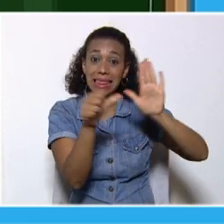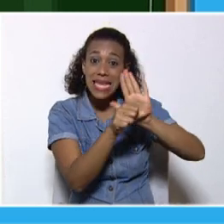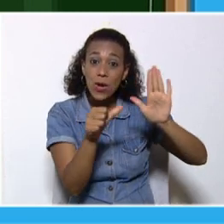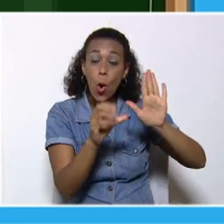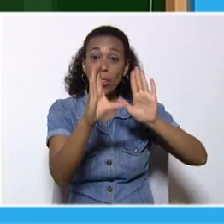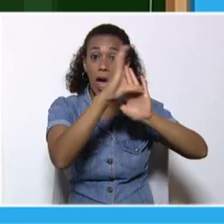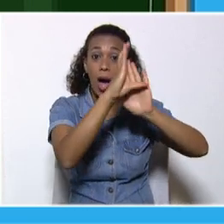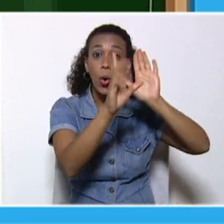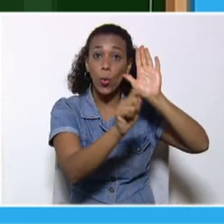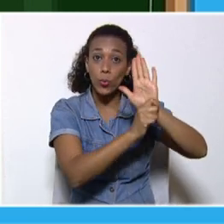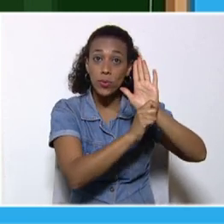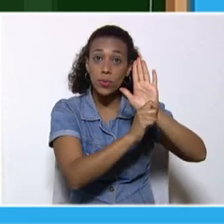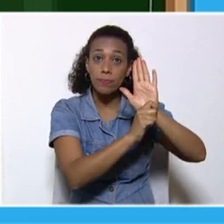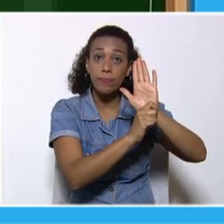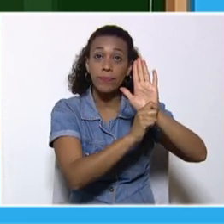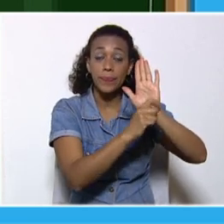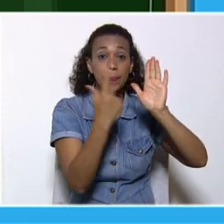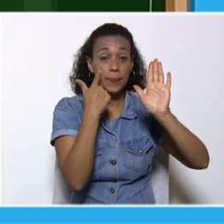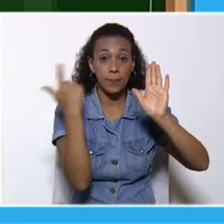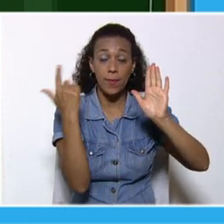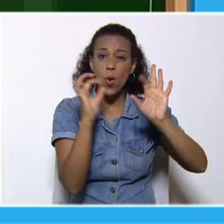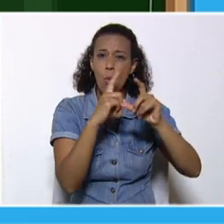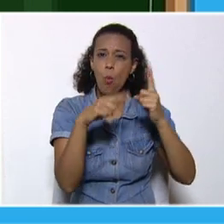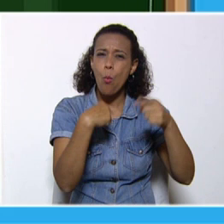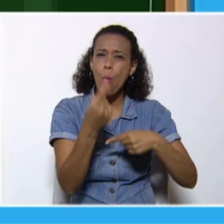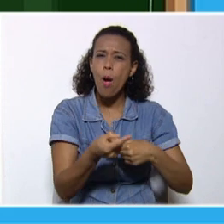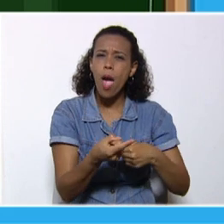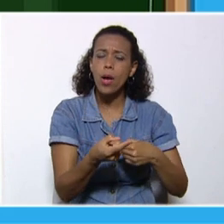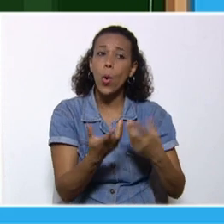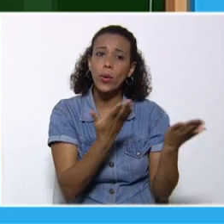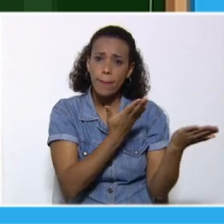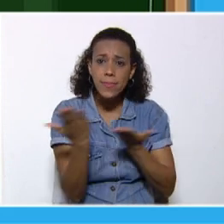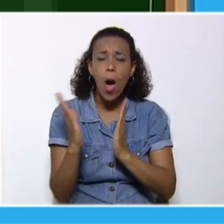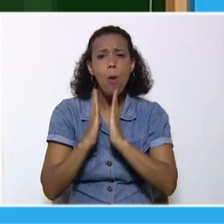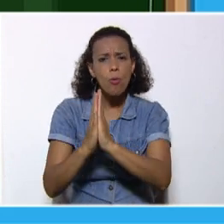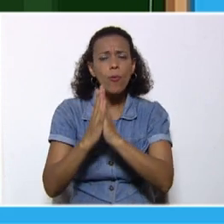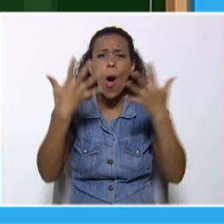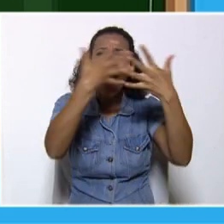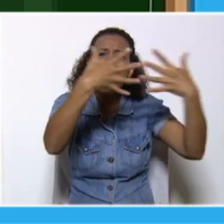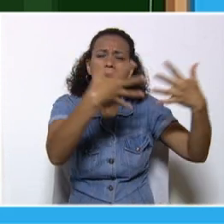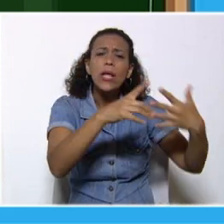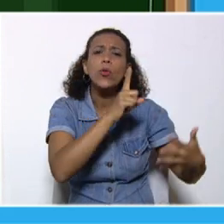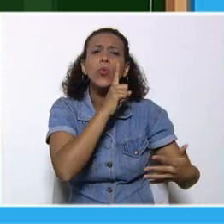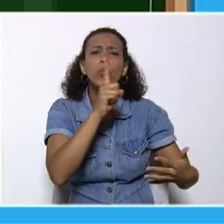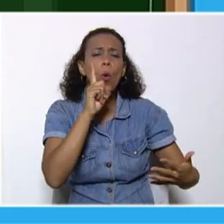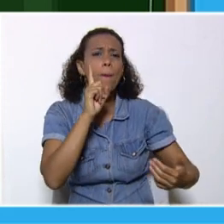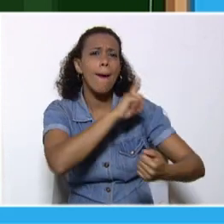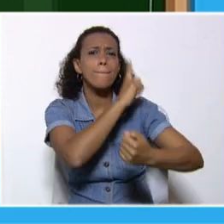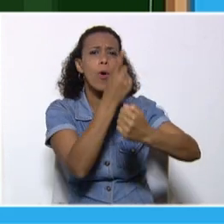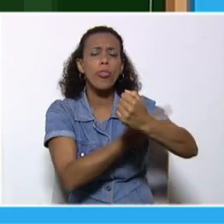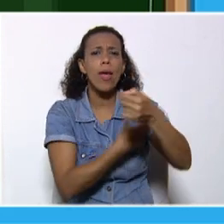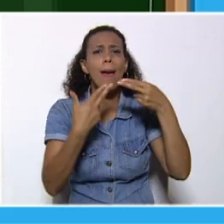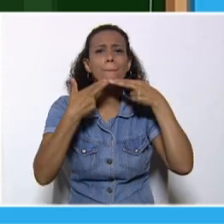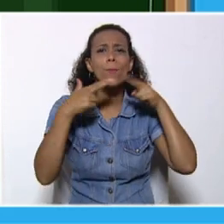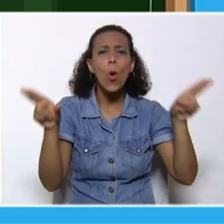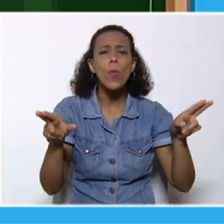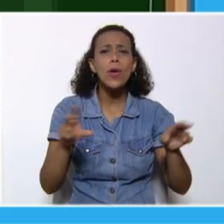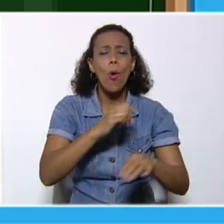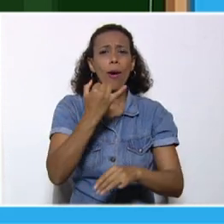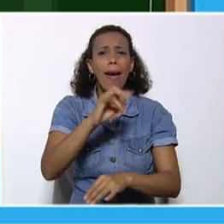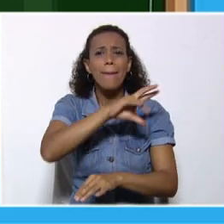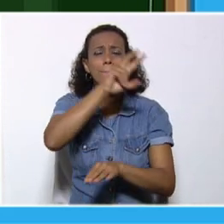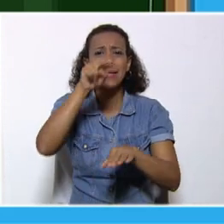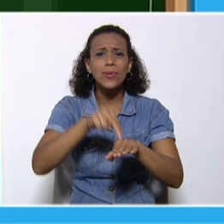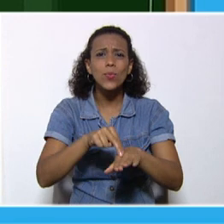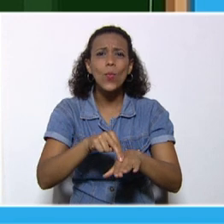de la Constitución de la República Bolivariana de Venezuela, te invitamos a escribir el nombre de los poderes públicos nacionales de